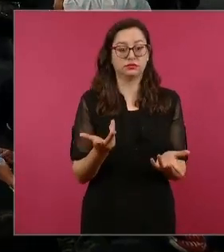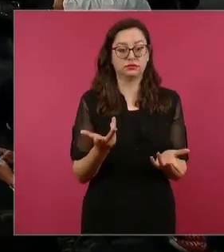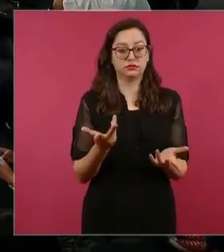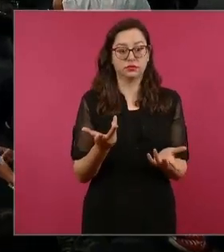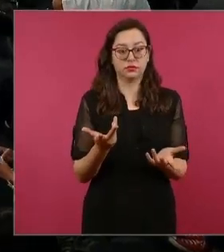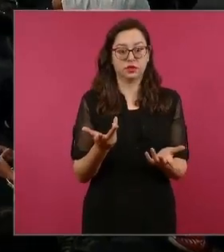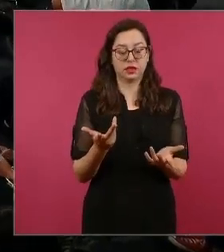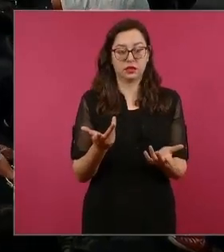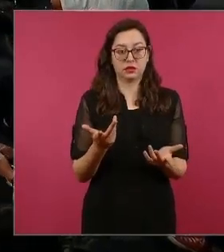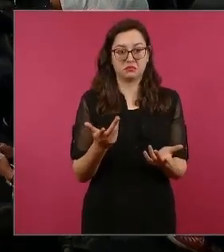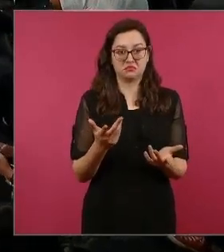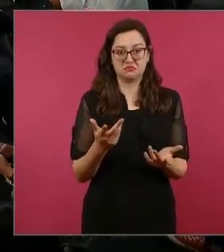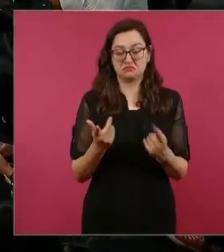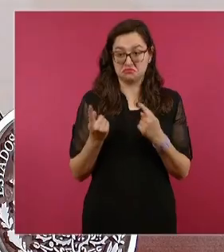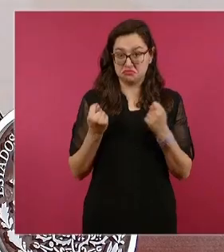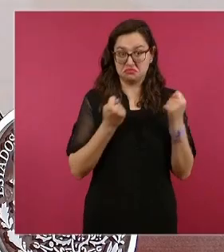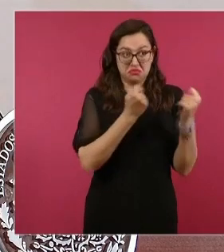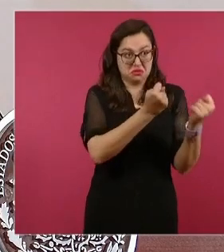se le expulse